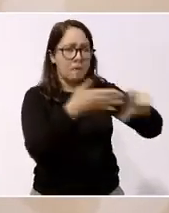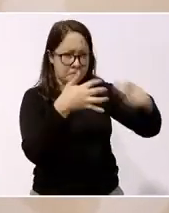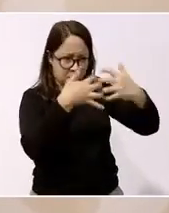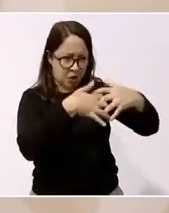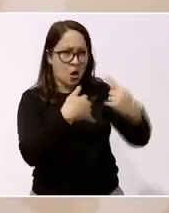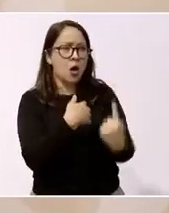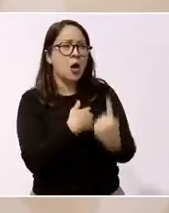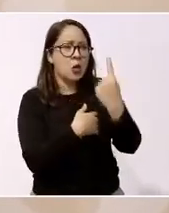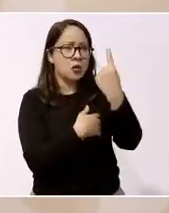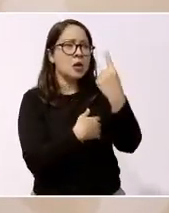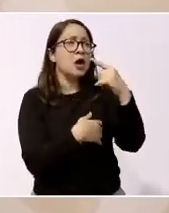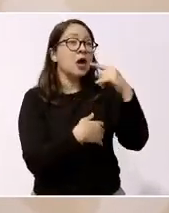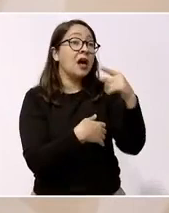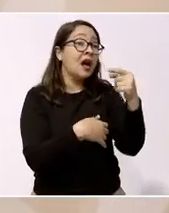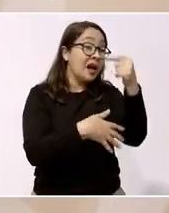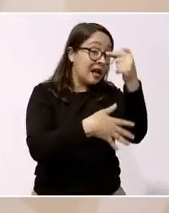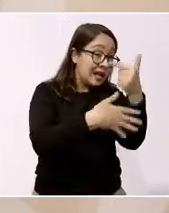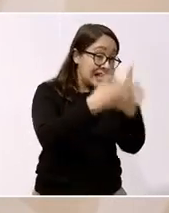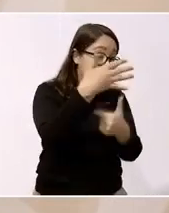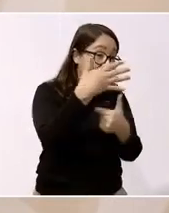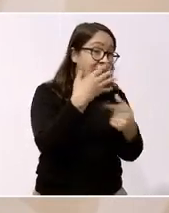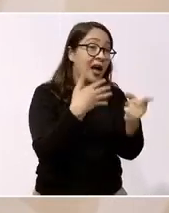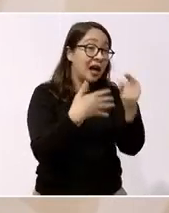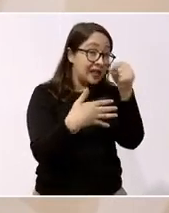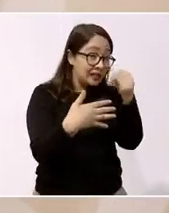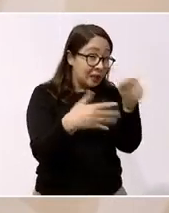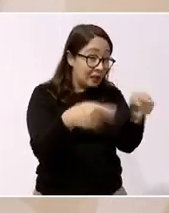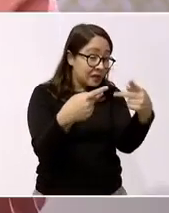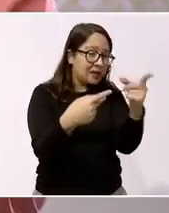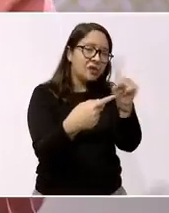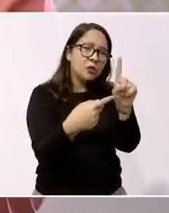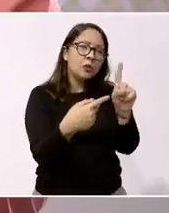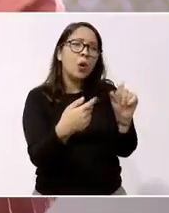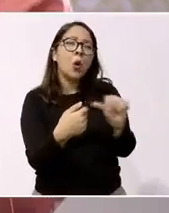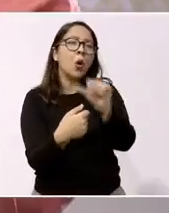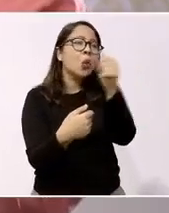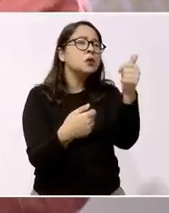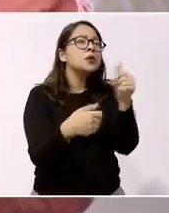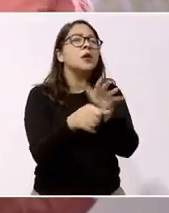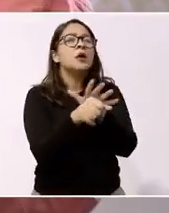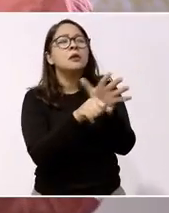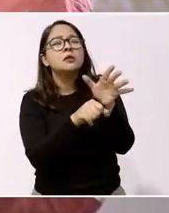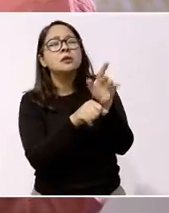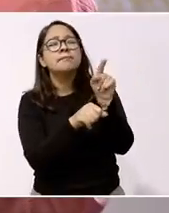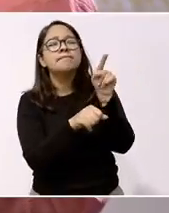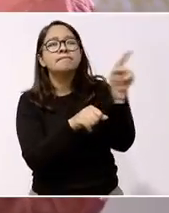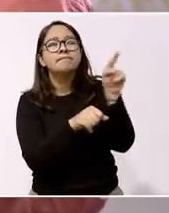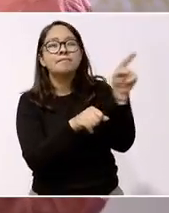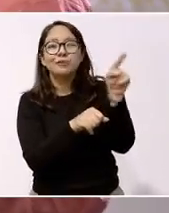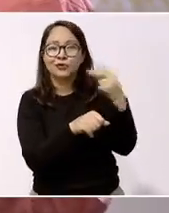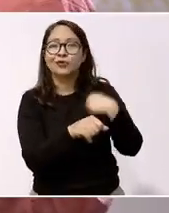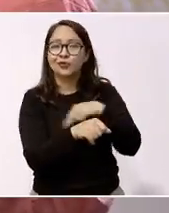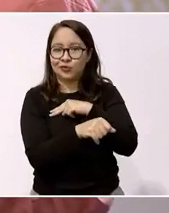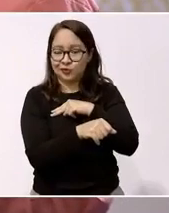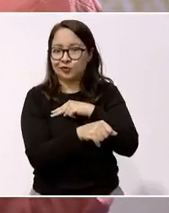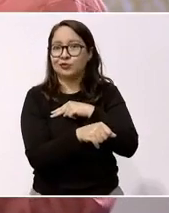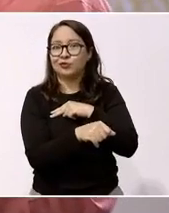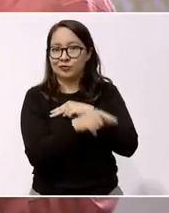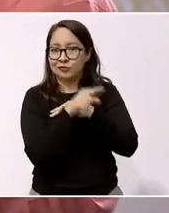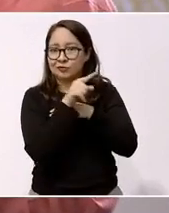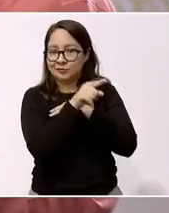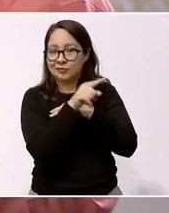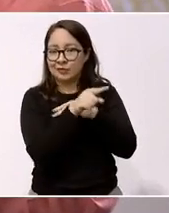vendiendo, sino le comprábamos en donde en donde nosotros